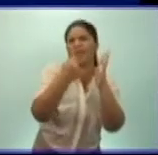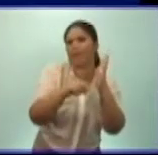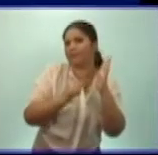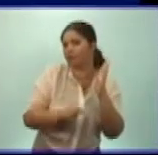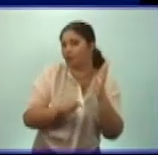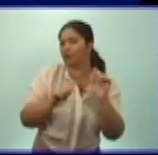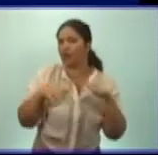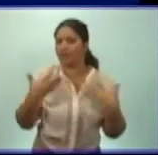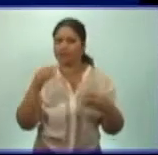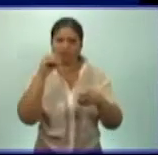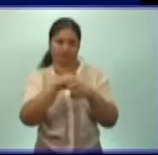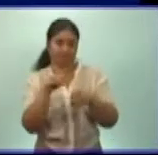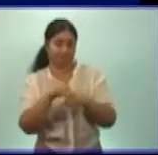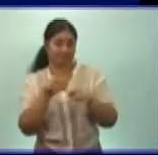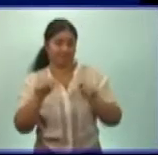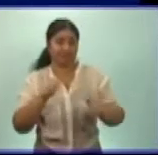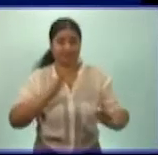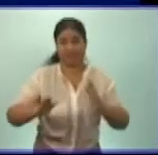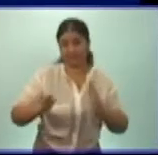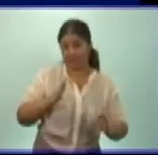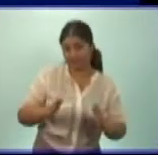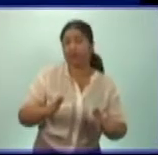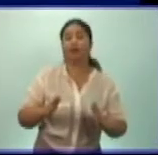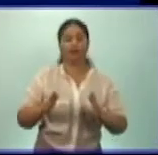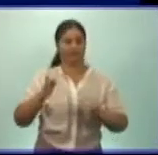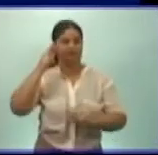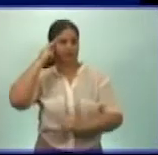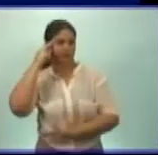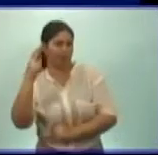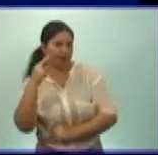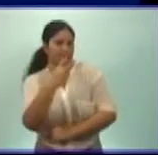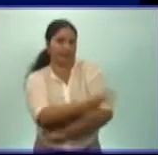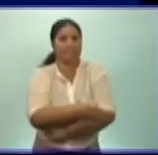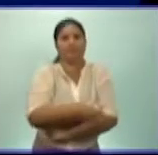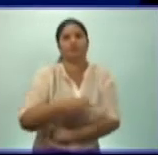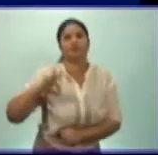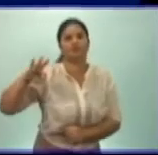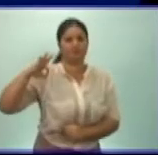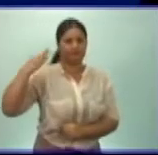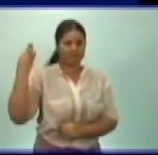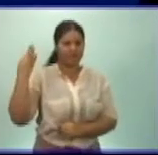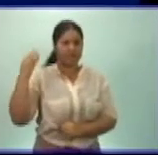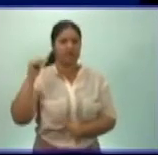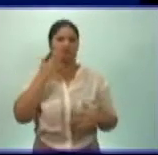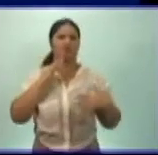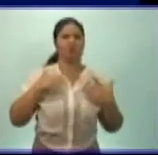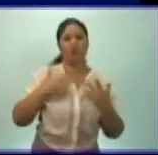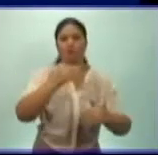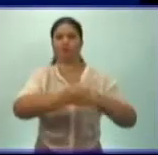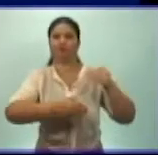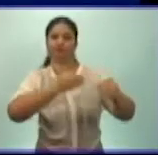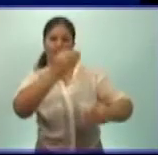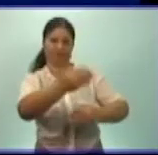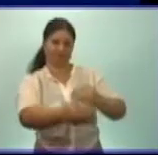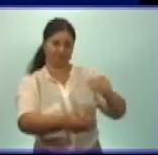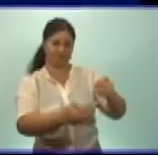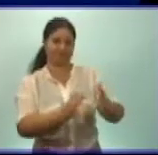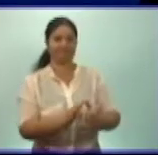a reflejar en la literatura francesa y cuáles son los elementos que Francia le va a ir aportando. Y en el